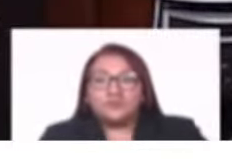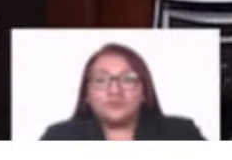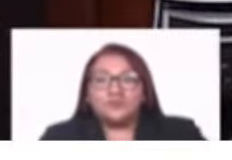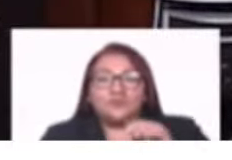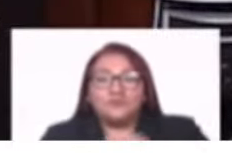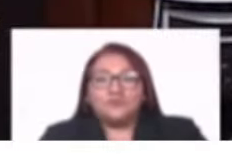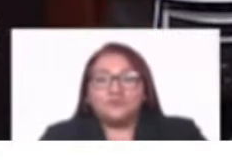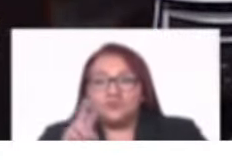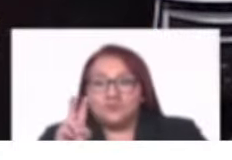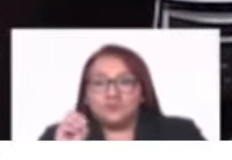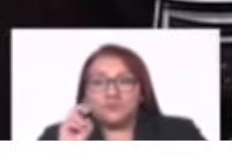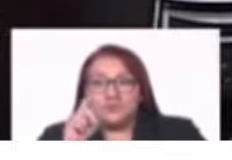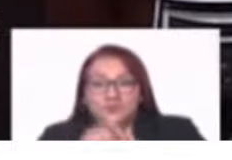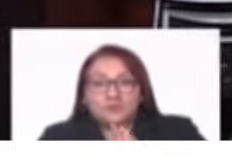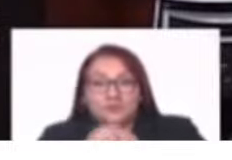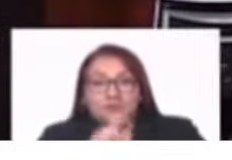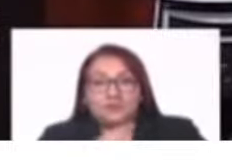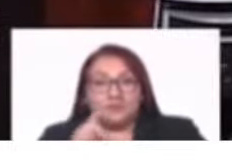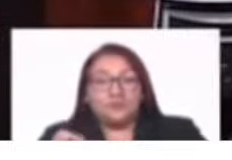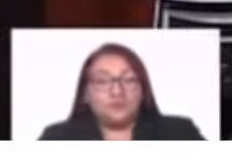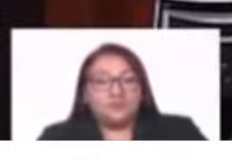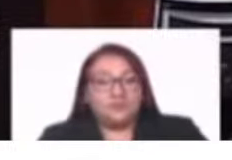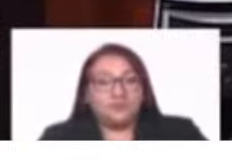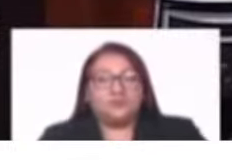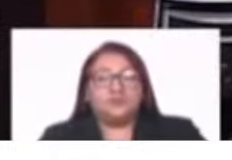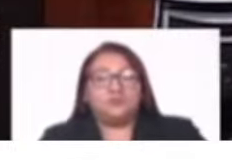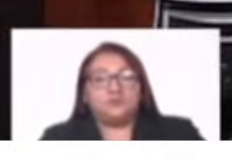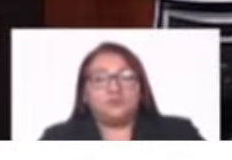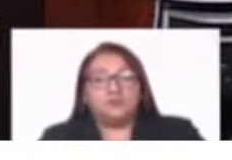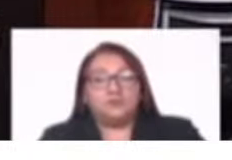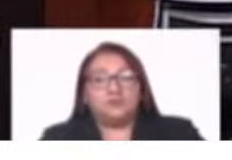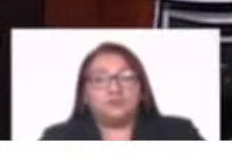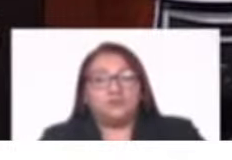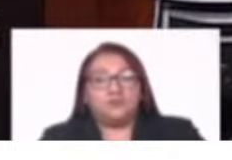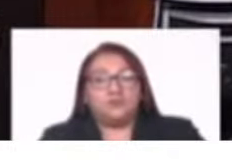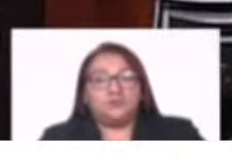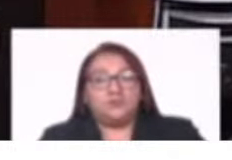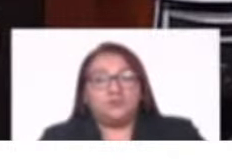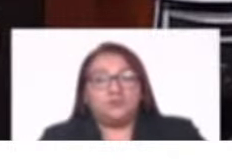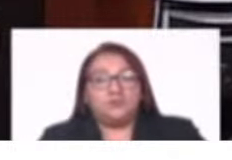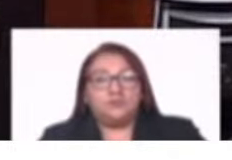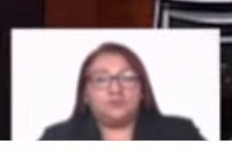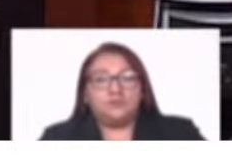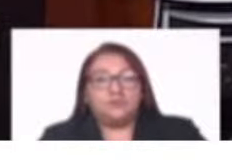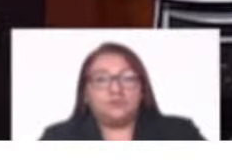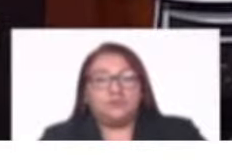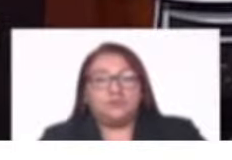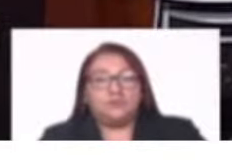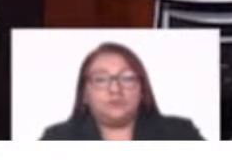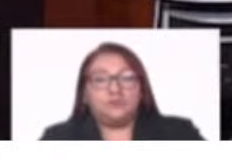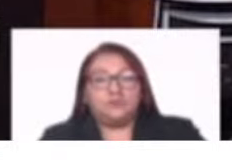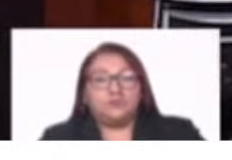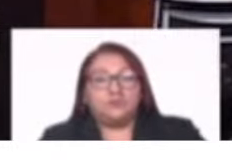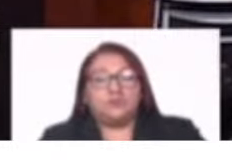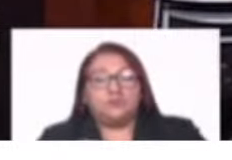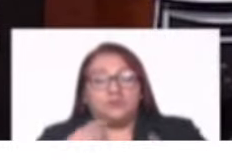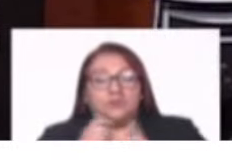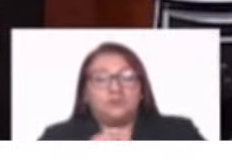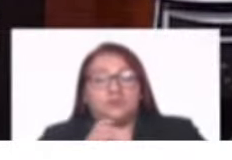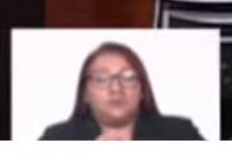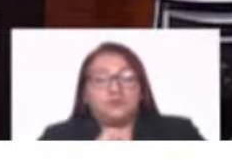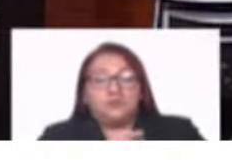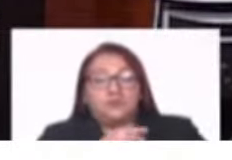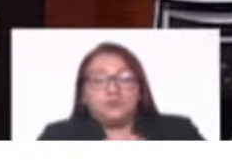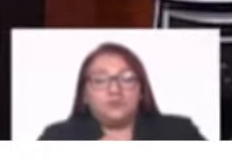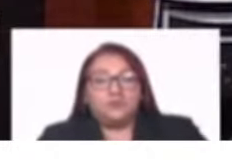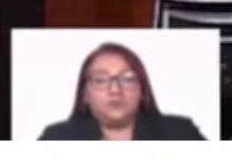tiempo máximo de 20 minutos cada uno para su intervención. Tiene la palabra el presidente del Consejo de Ministros,